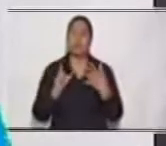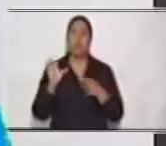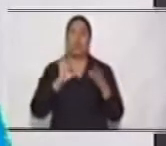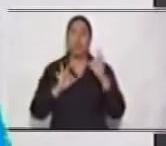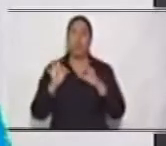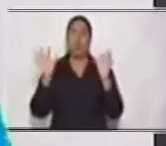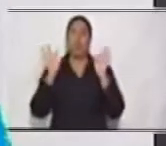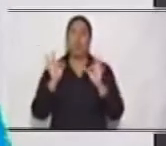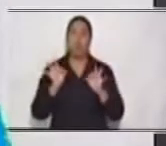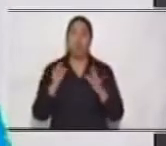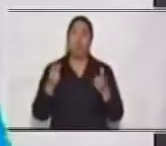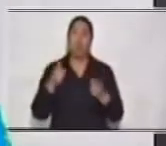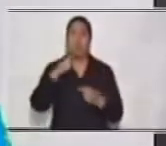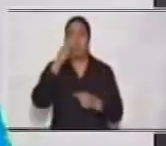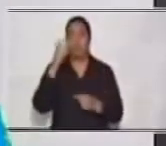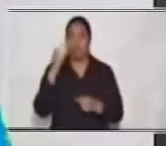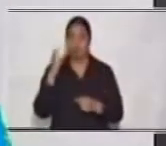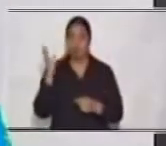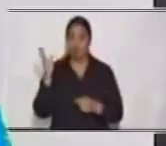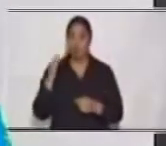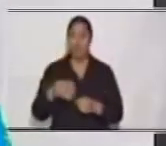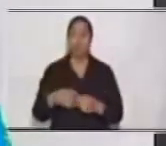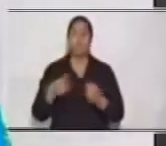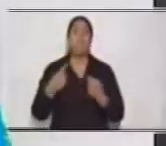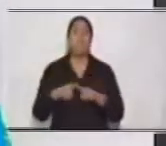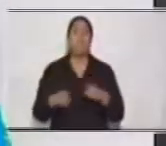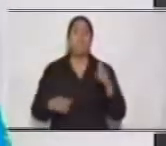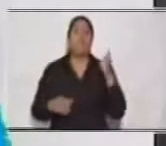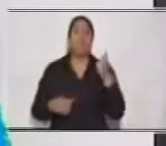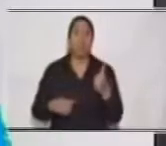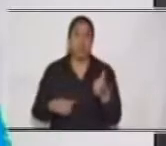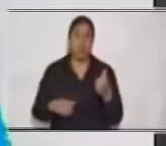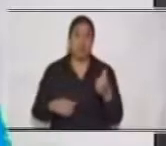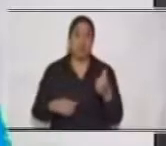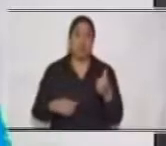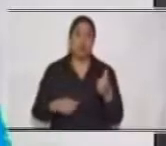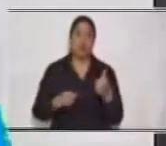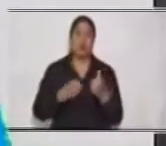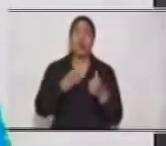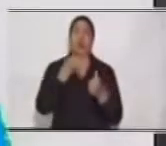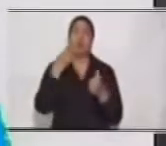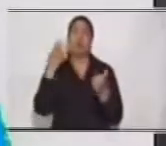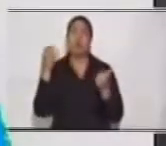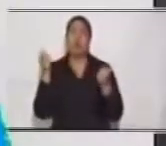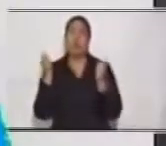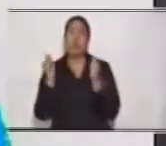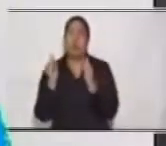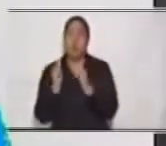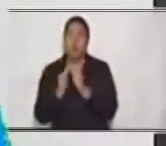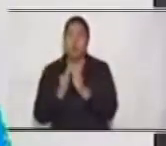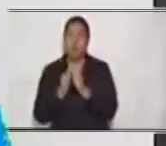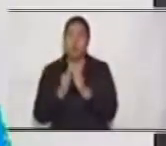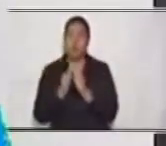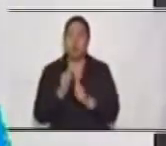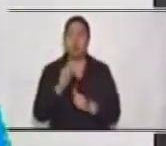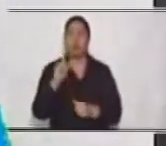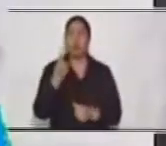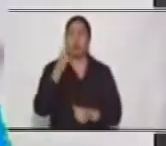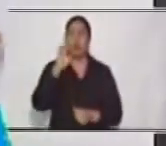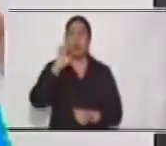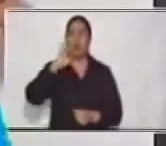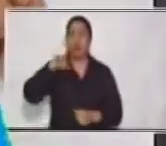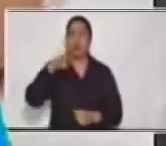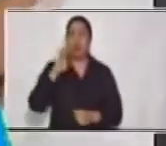forma de trabajar. Simplemente A va a ser el número que venga con el primer eje. Y